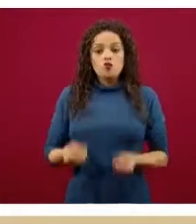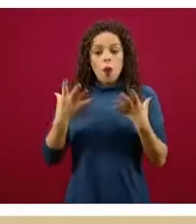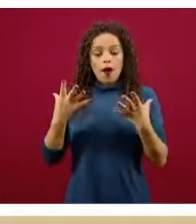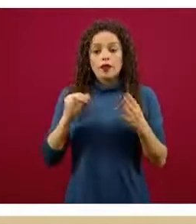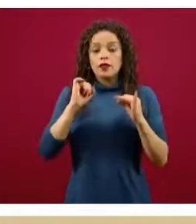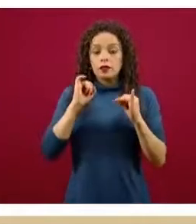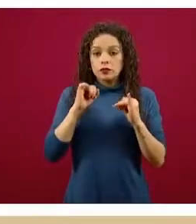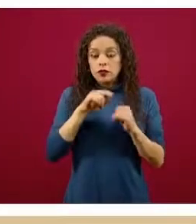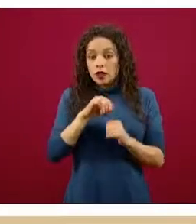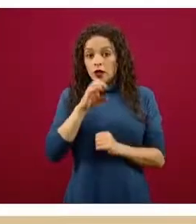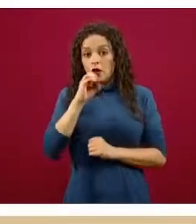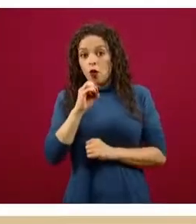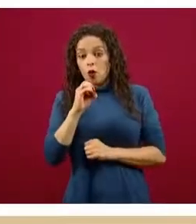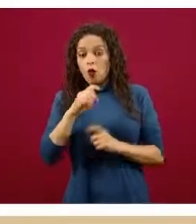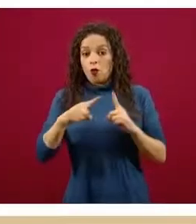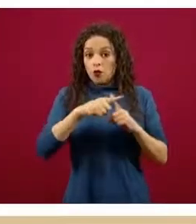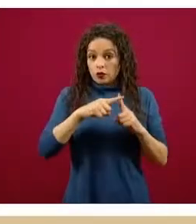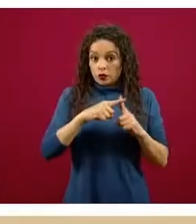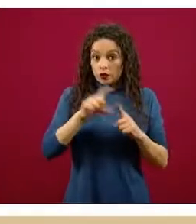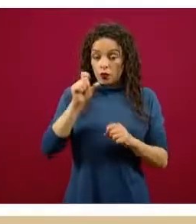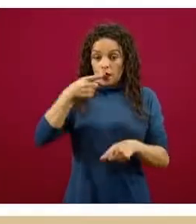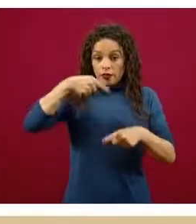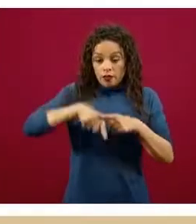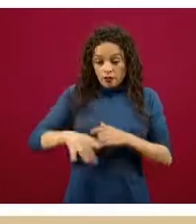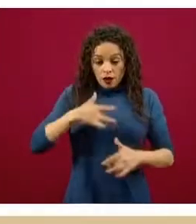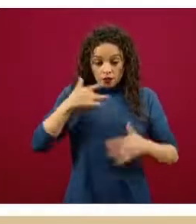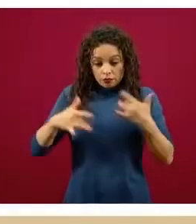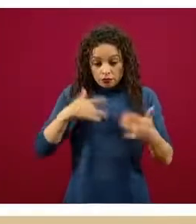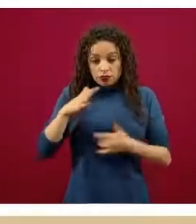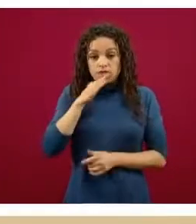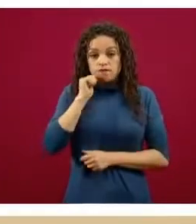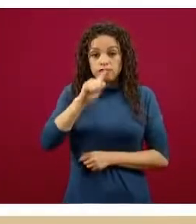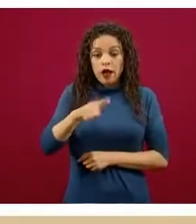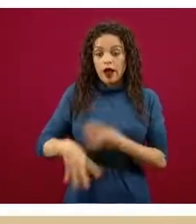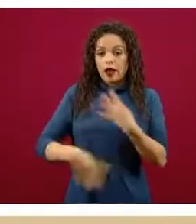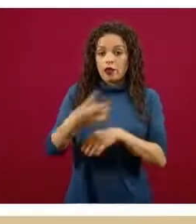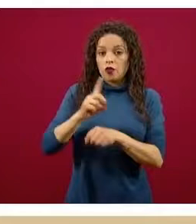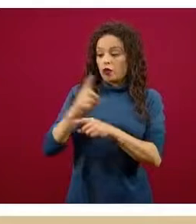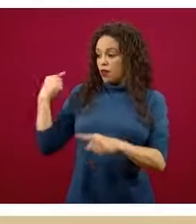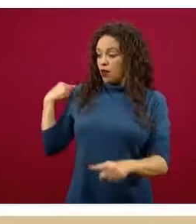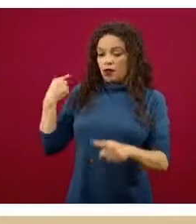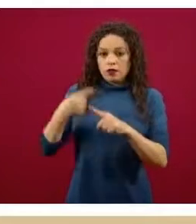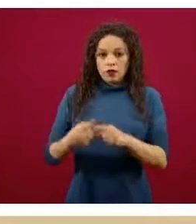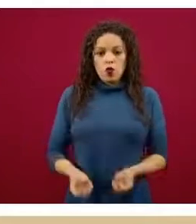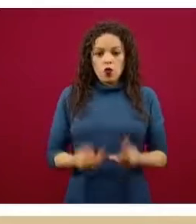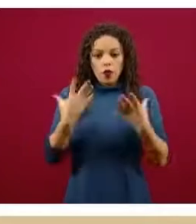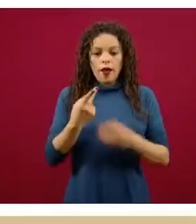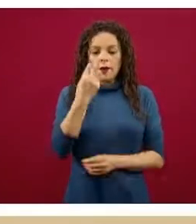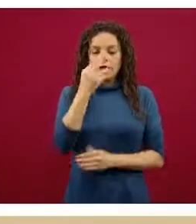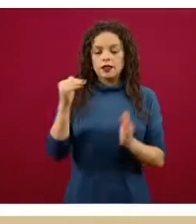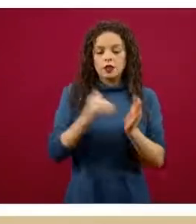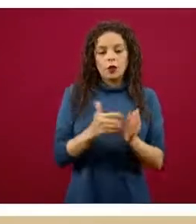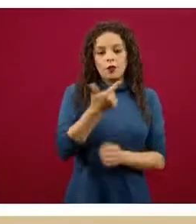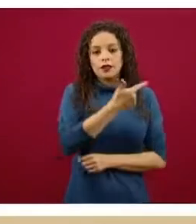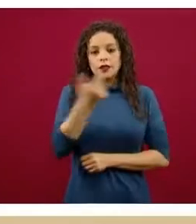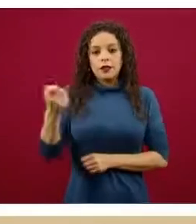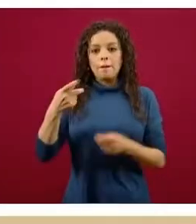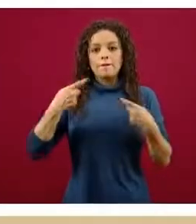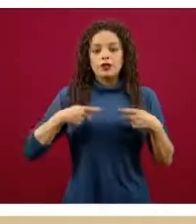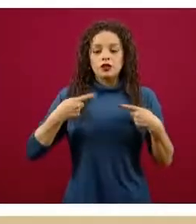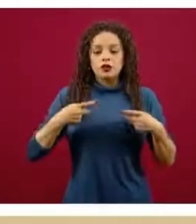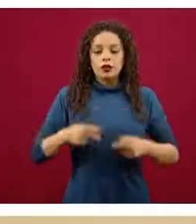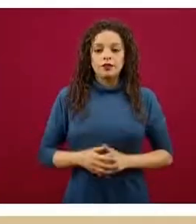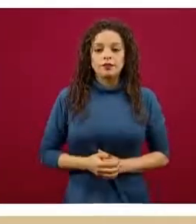caso confirmado positivo con fecha de inicio de síntomas en los últimos 14 días, y son 25.700